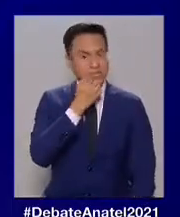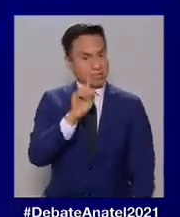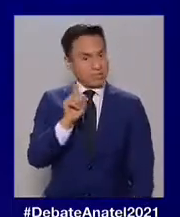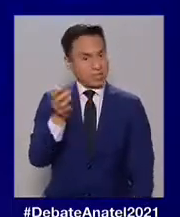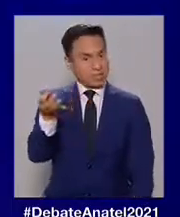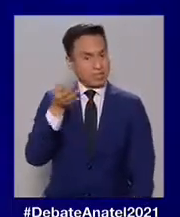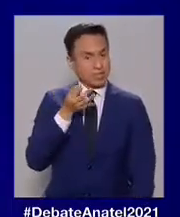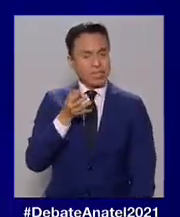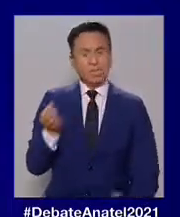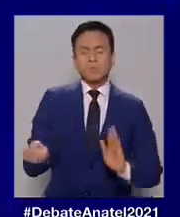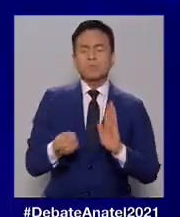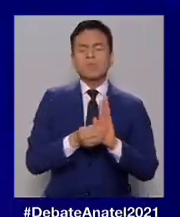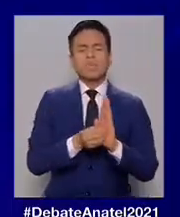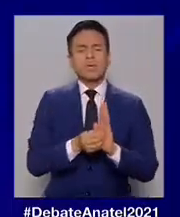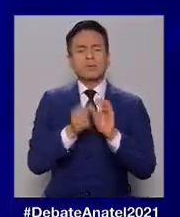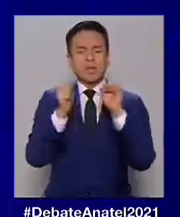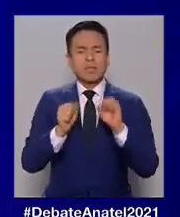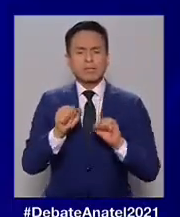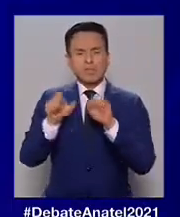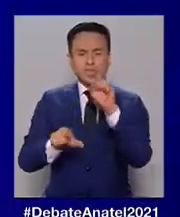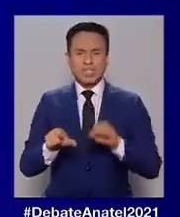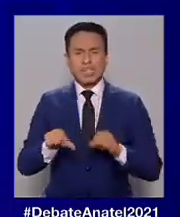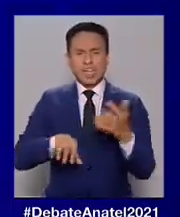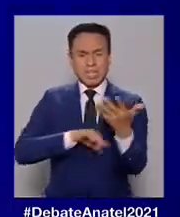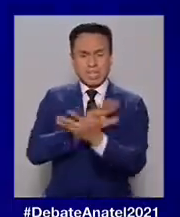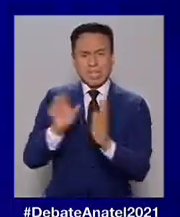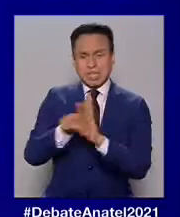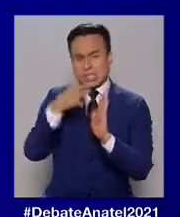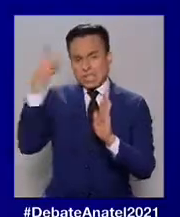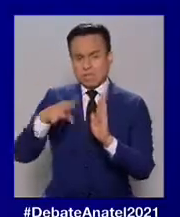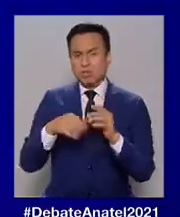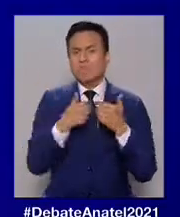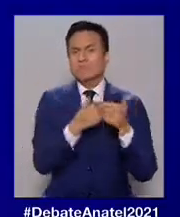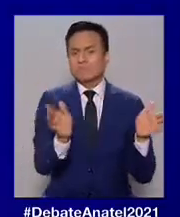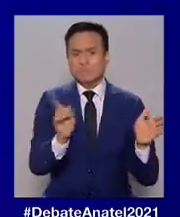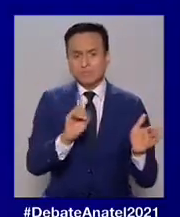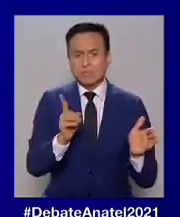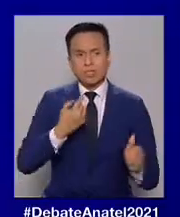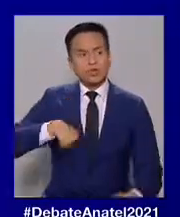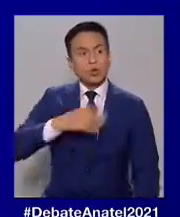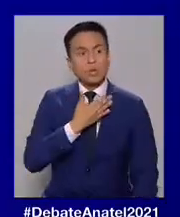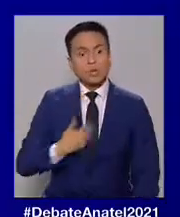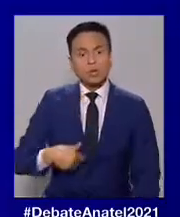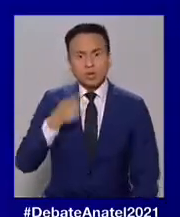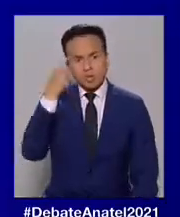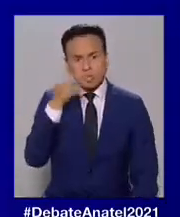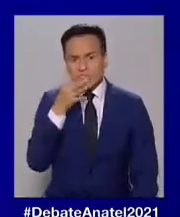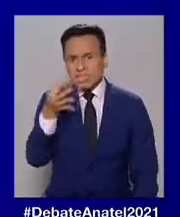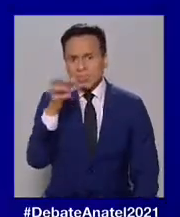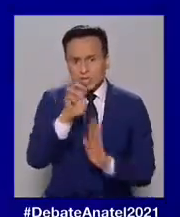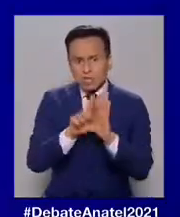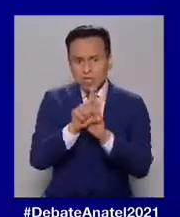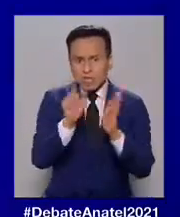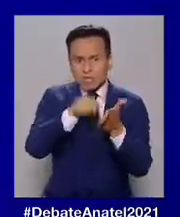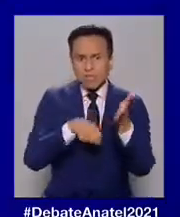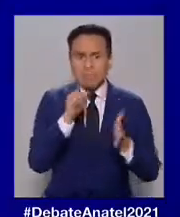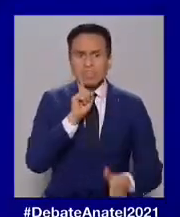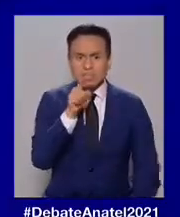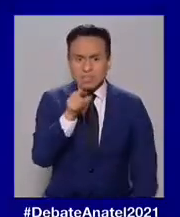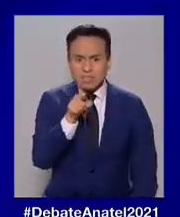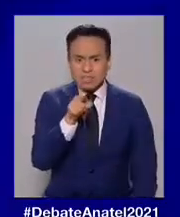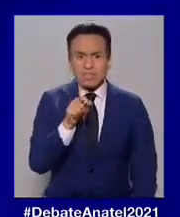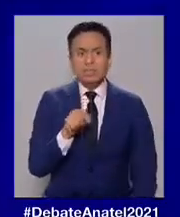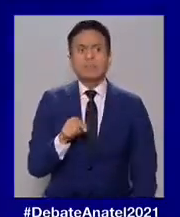establecer en que aquí puedan tener indultos aquellos que han cometido delitos en nuestro gobierno no es ese directo que usted firmó